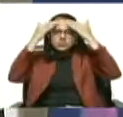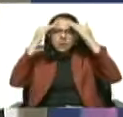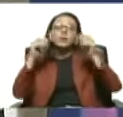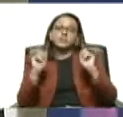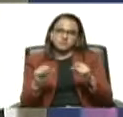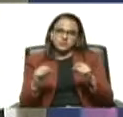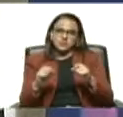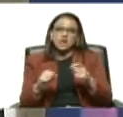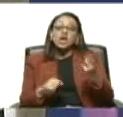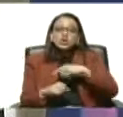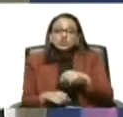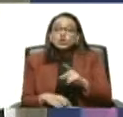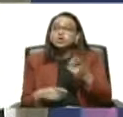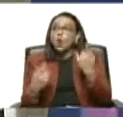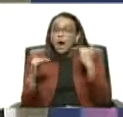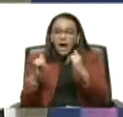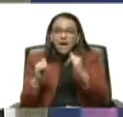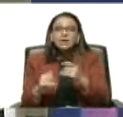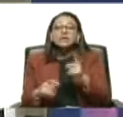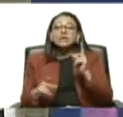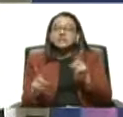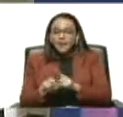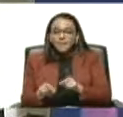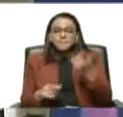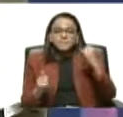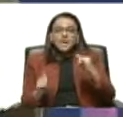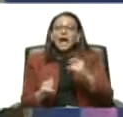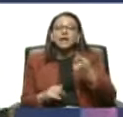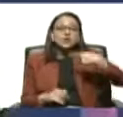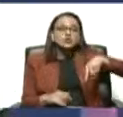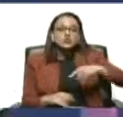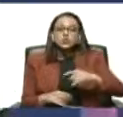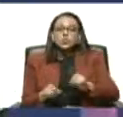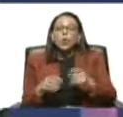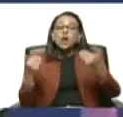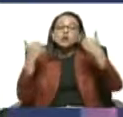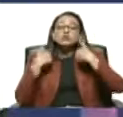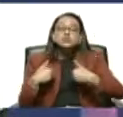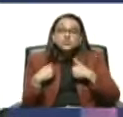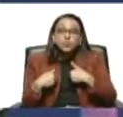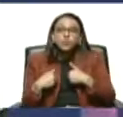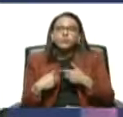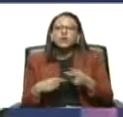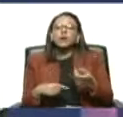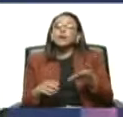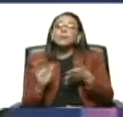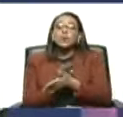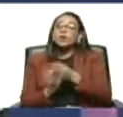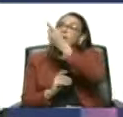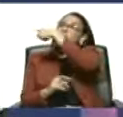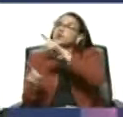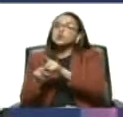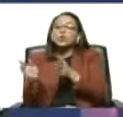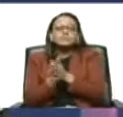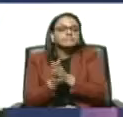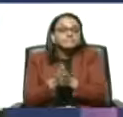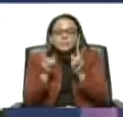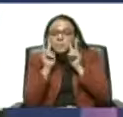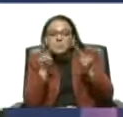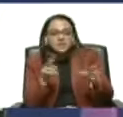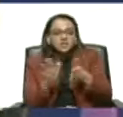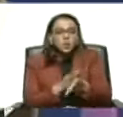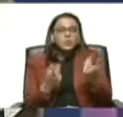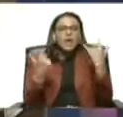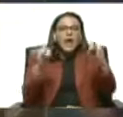lo sufrimos, porque es lo que hace Venezuela tan apetecible para los centros hegemónicos del norte global.